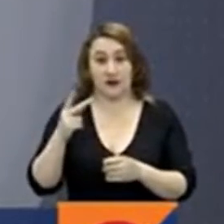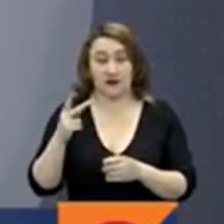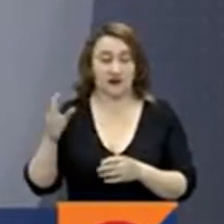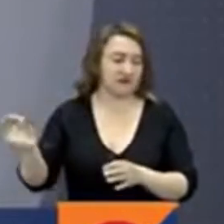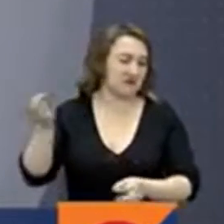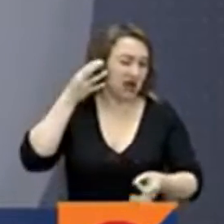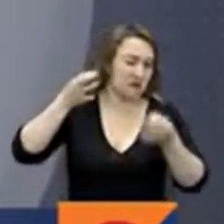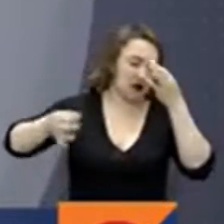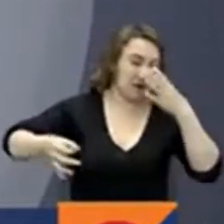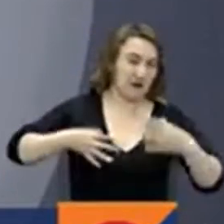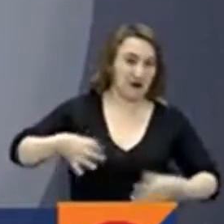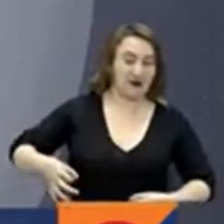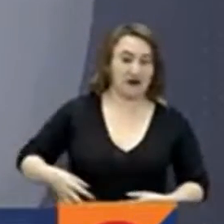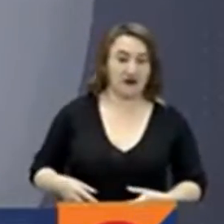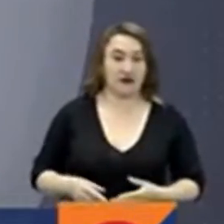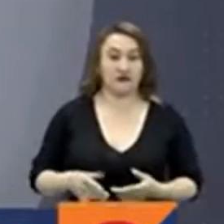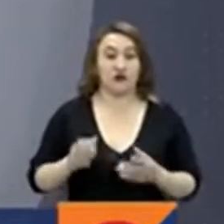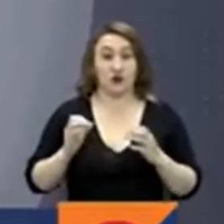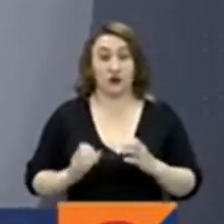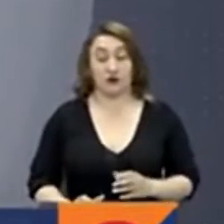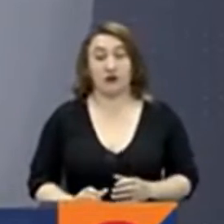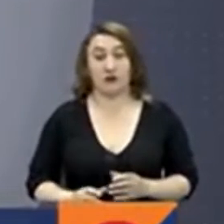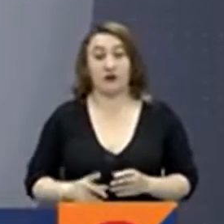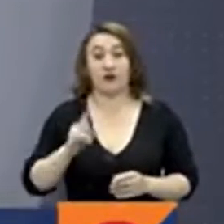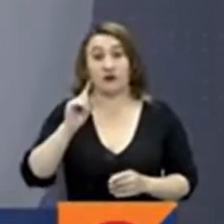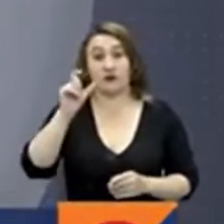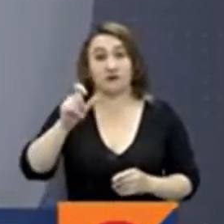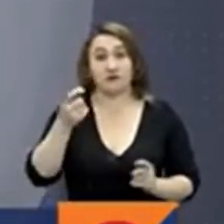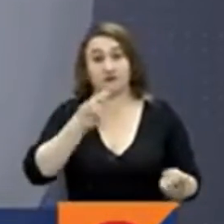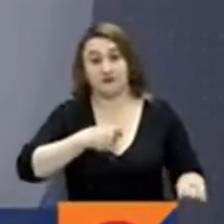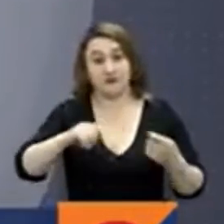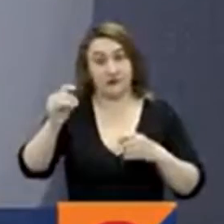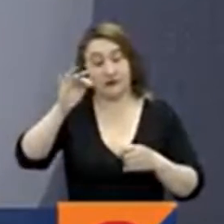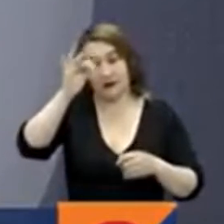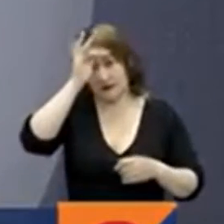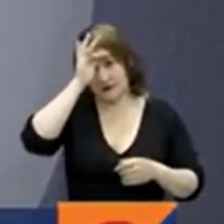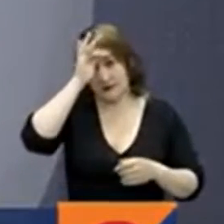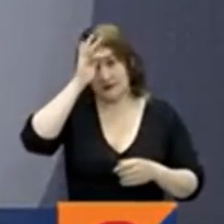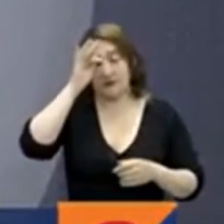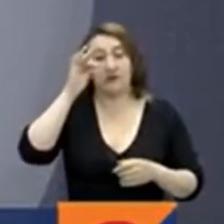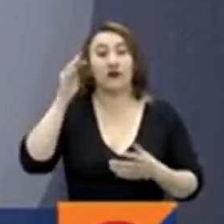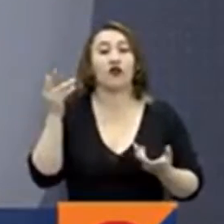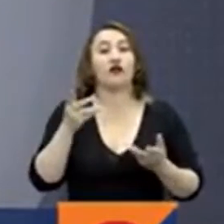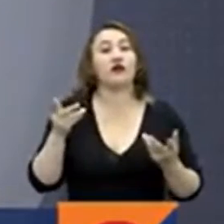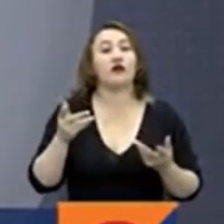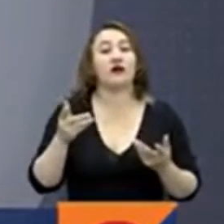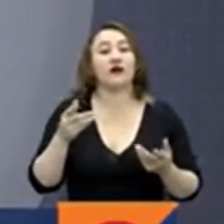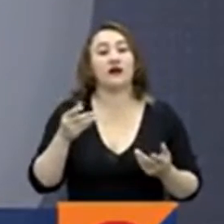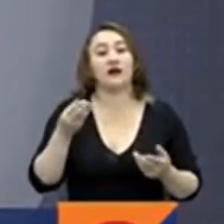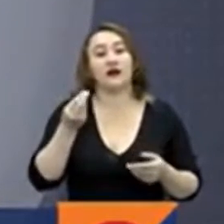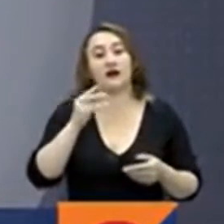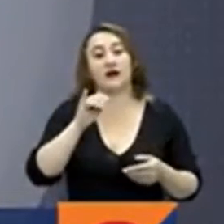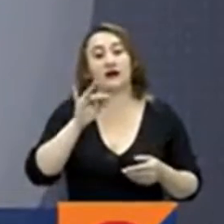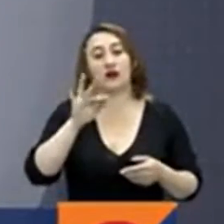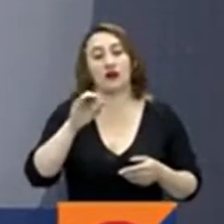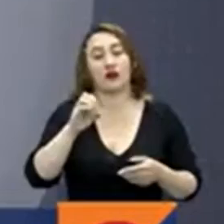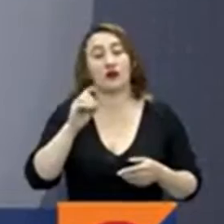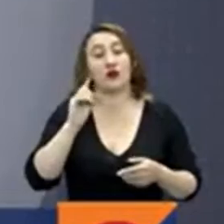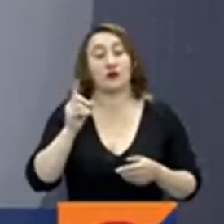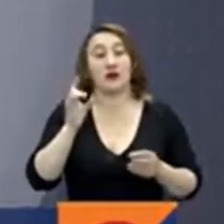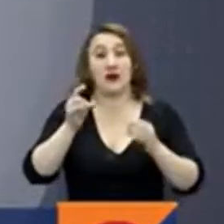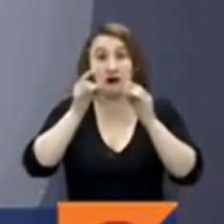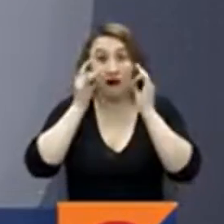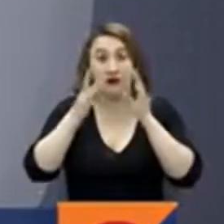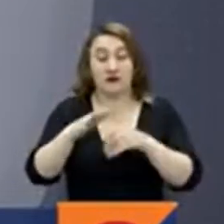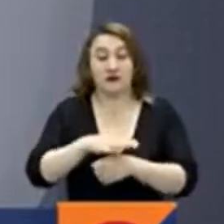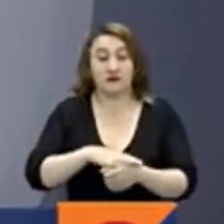en diferentes partes del cuerpo y uno de ellos es trasladado hasta la ciudad de Quito debido a la gravedad de